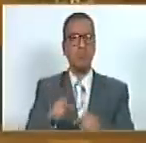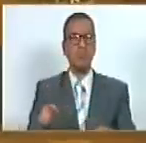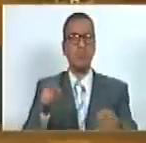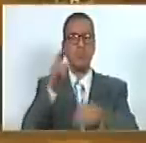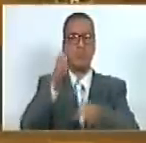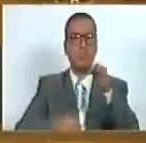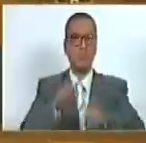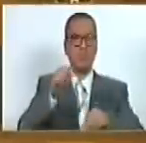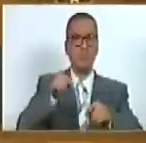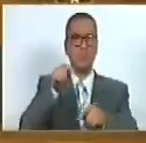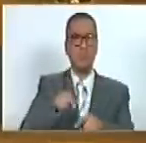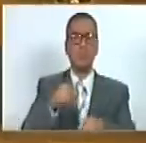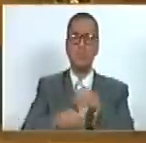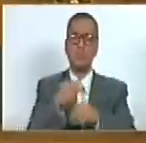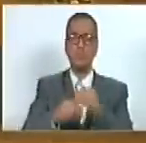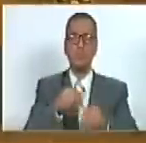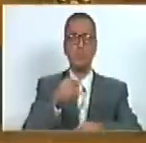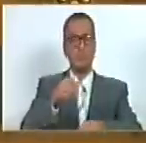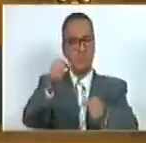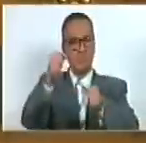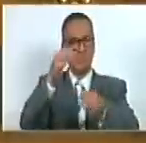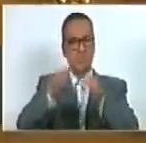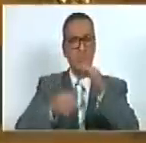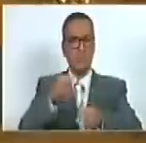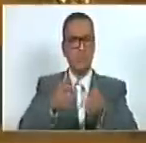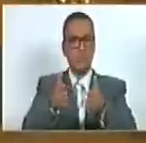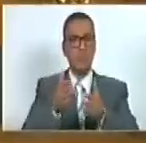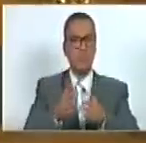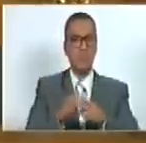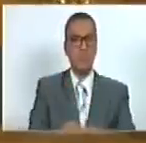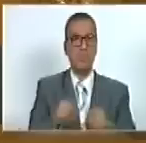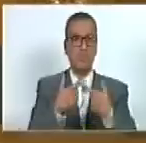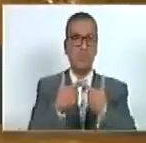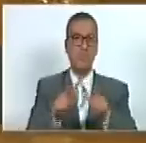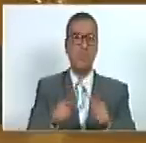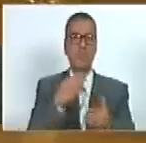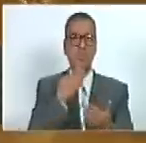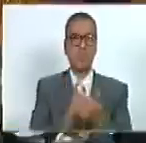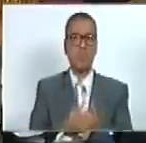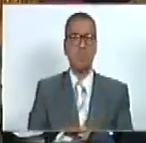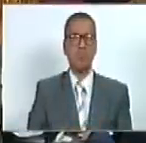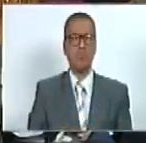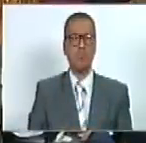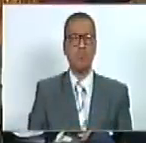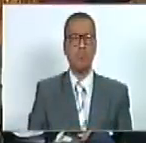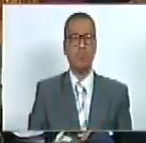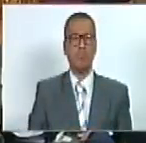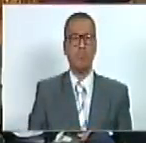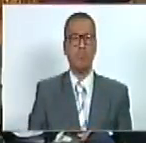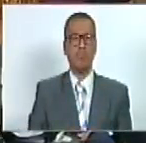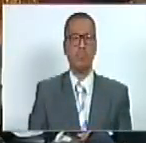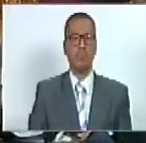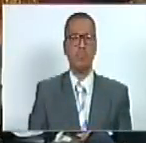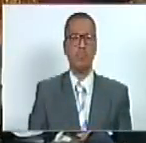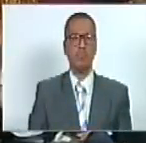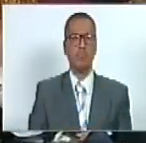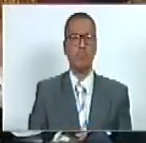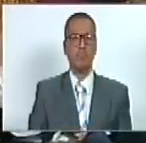justicia, hagamos que triunfe la justicia y triunfará la libertad. Muchísimas gracias.